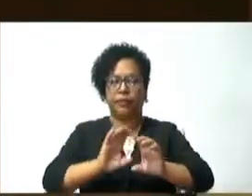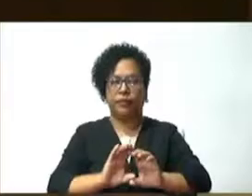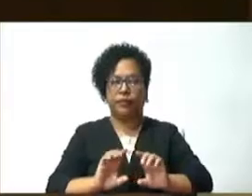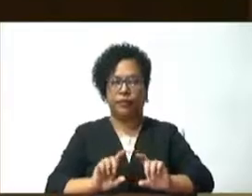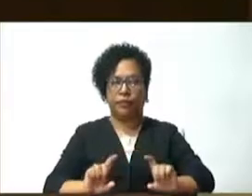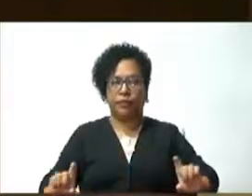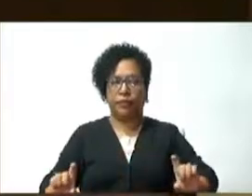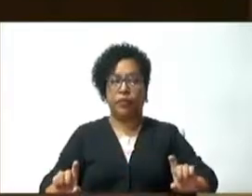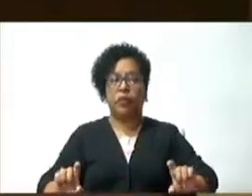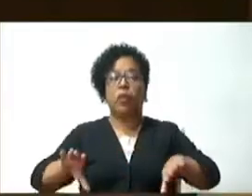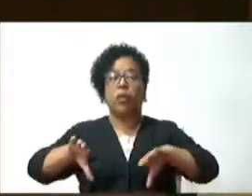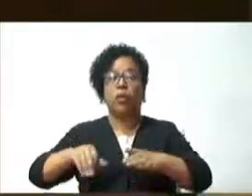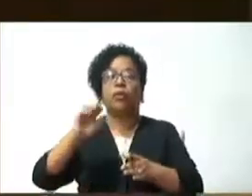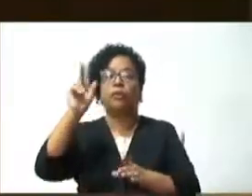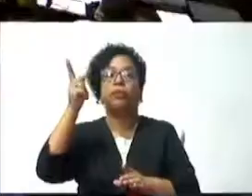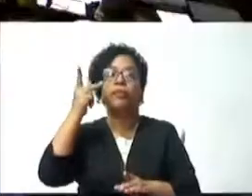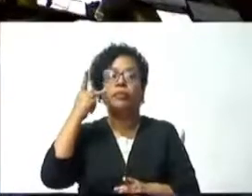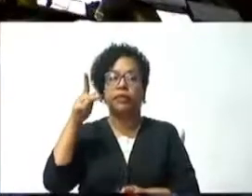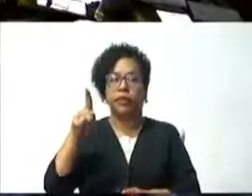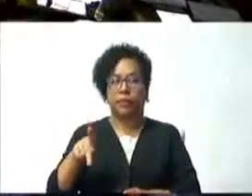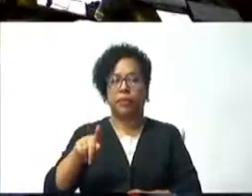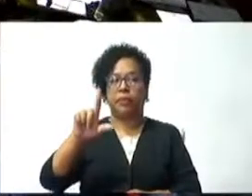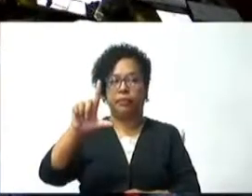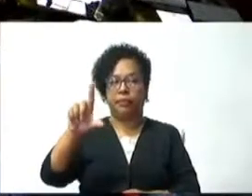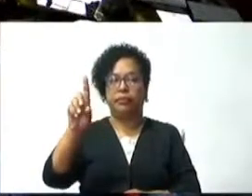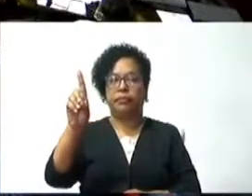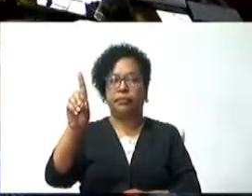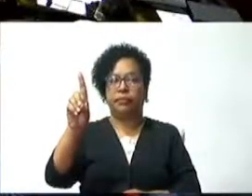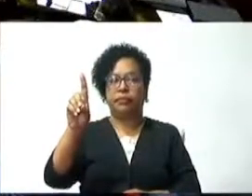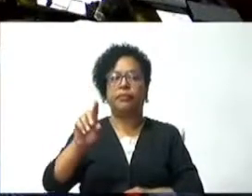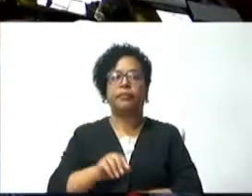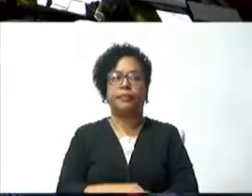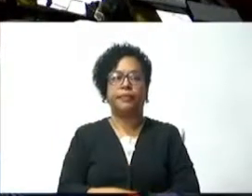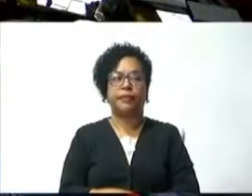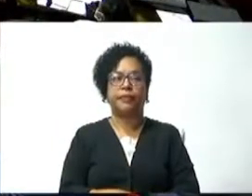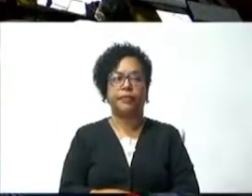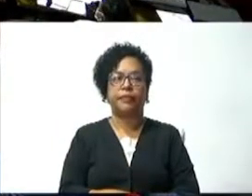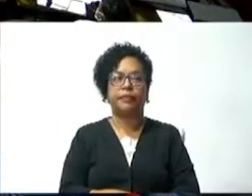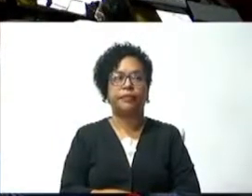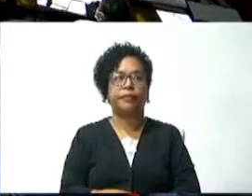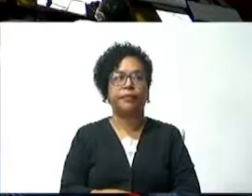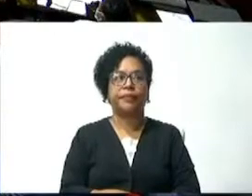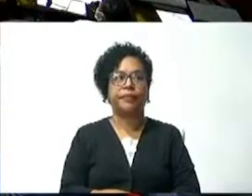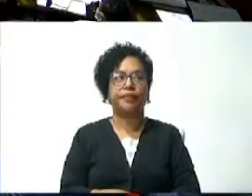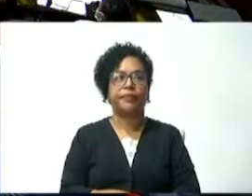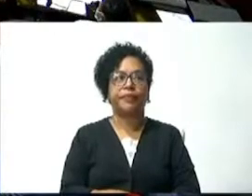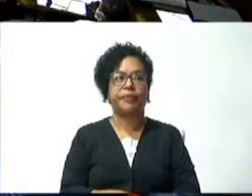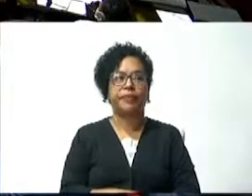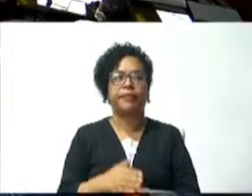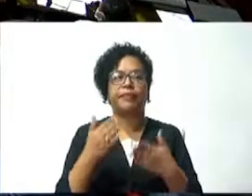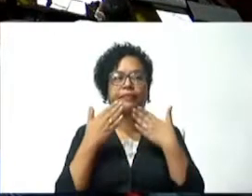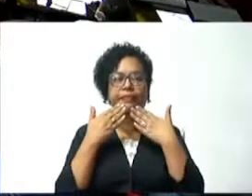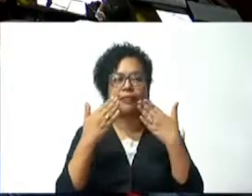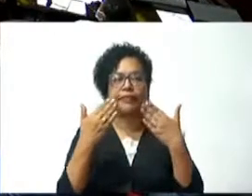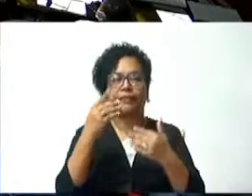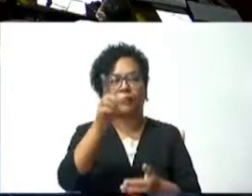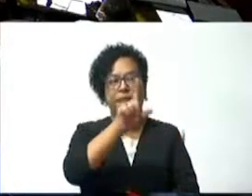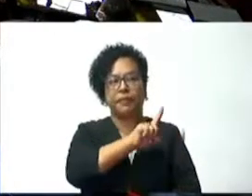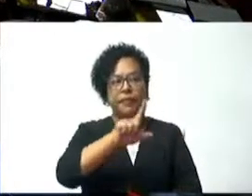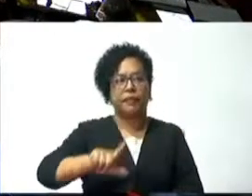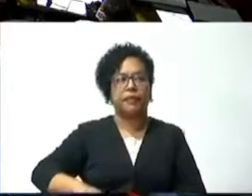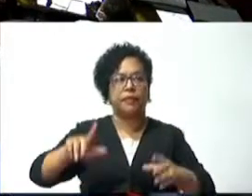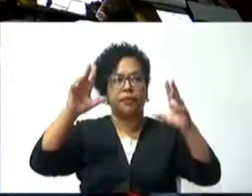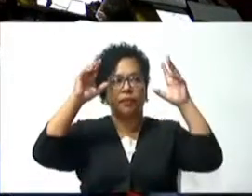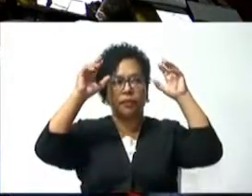Dominicana. Muchas gracias, señor presidente. Buenos días, señor presidente, bufé